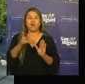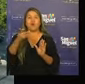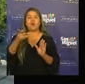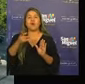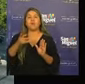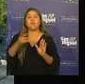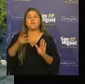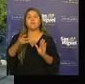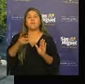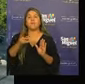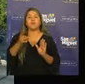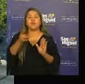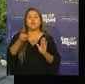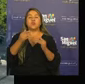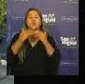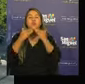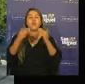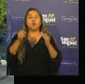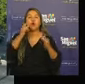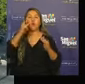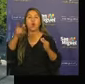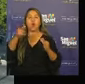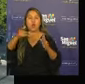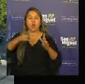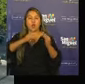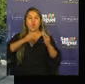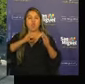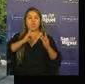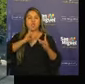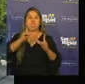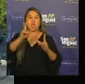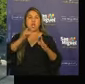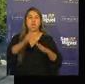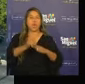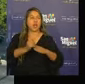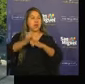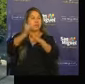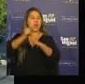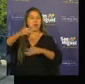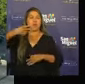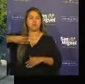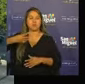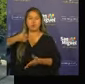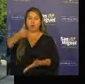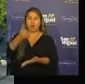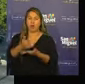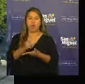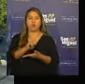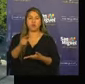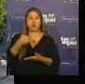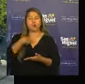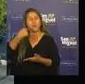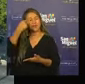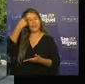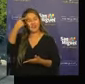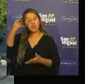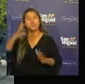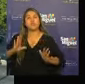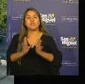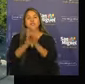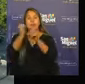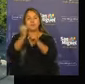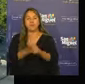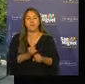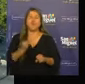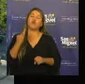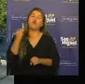gobierno municipal que esté, estamos pensando en el San Miguel de aquí a 20 a 30 años, en un San Miguel del